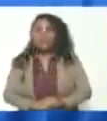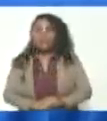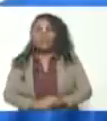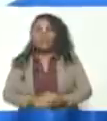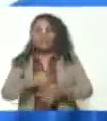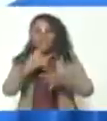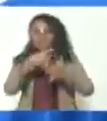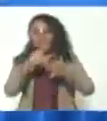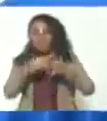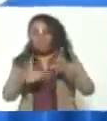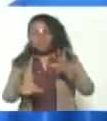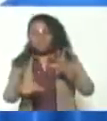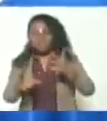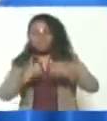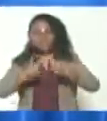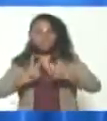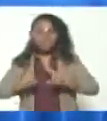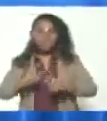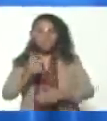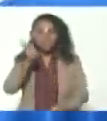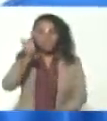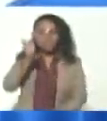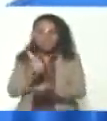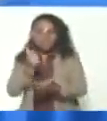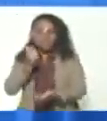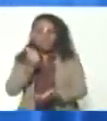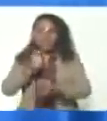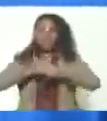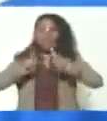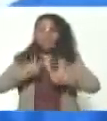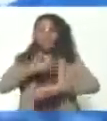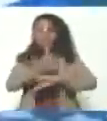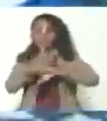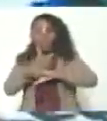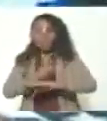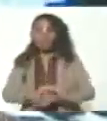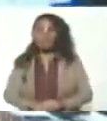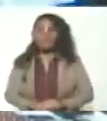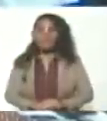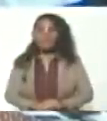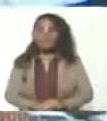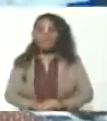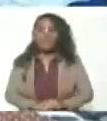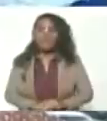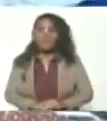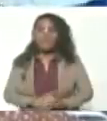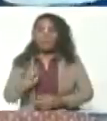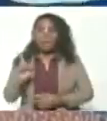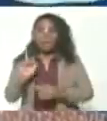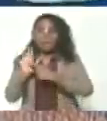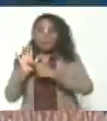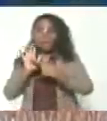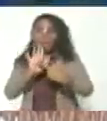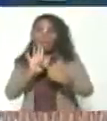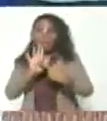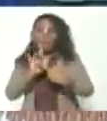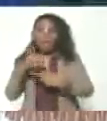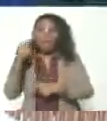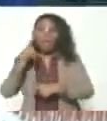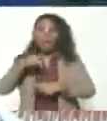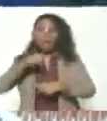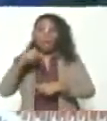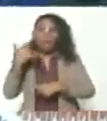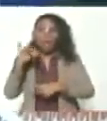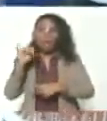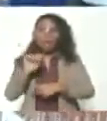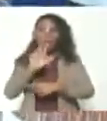y los cargadores de las diferentes pistolas. Oye, Godoy, aquí hay una toma que se están perdiendo ustedes. Aquí tenemos...